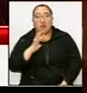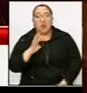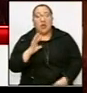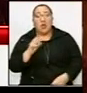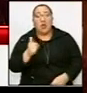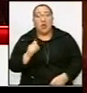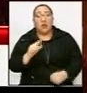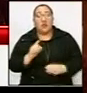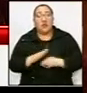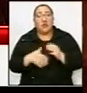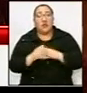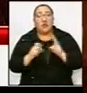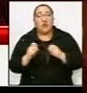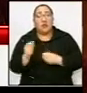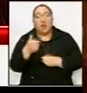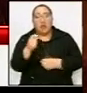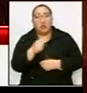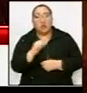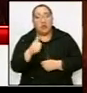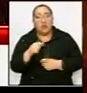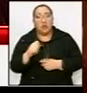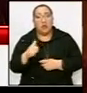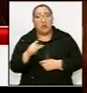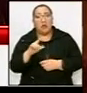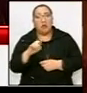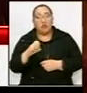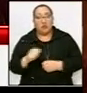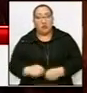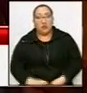ejecutoras de los sistemas de riego y dispersión, Santa Lucía, Muyo, Jorco,